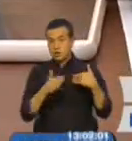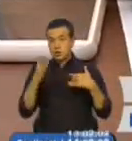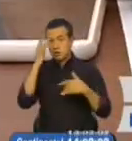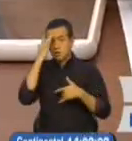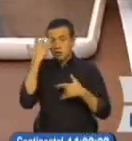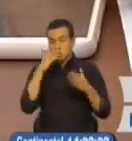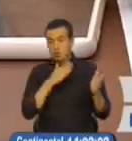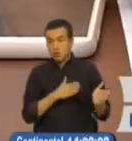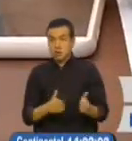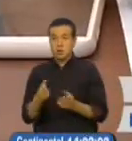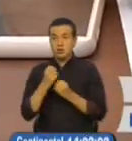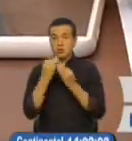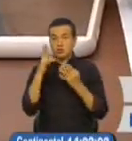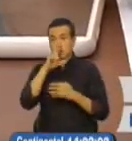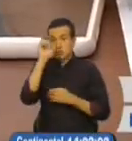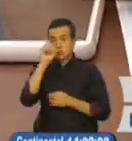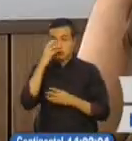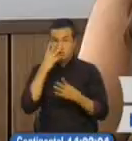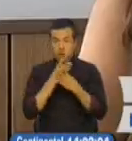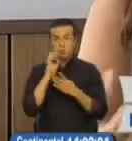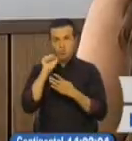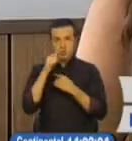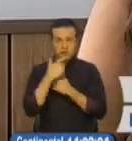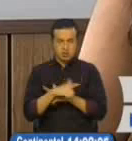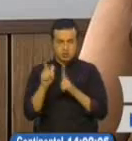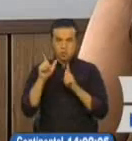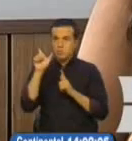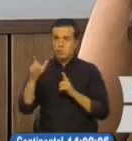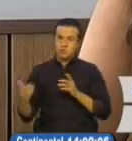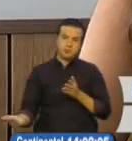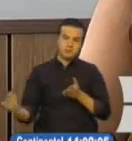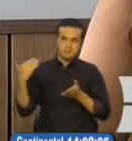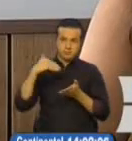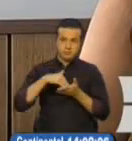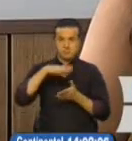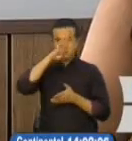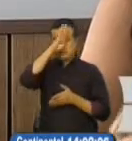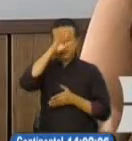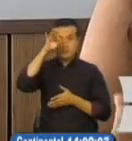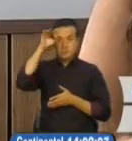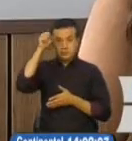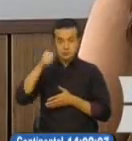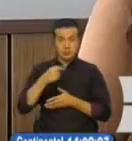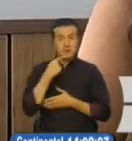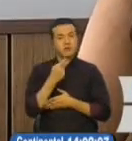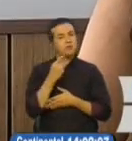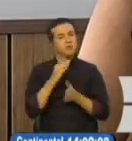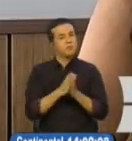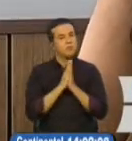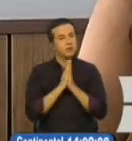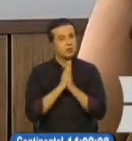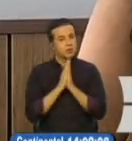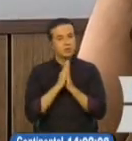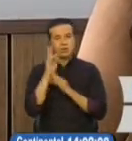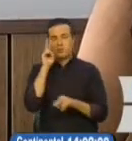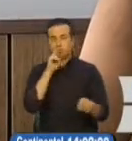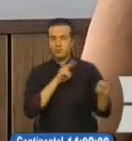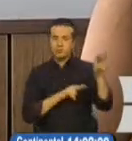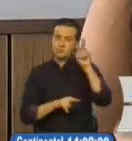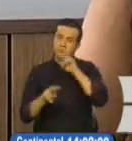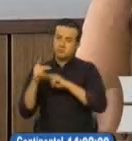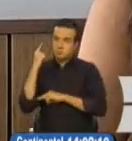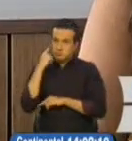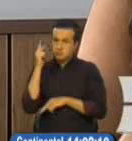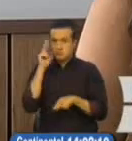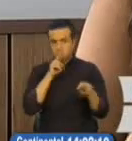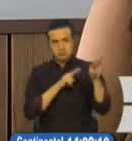hayan cumplido al menos el 30% de la pena. Cuando vino acá, el Papa Francisco también solicitó que se analizara esa posibilidad